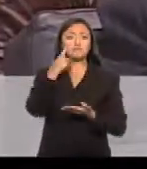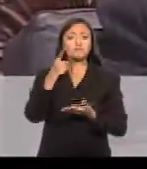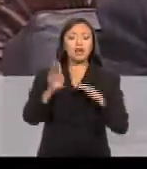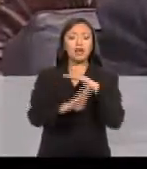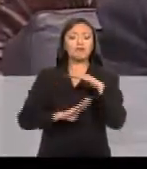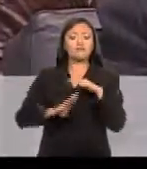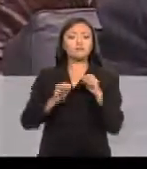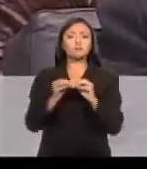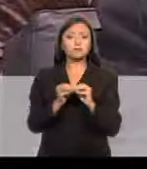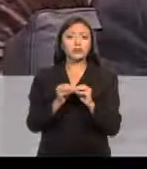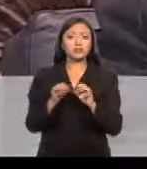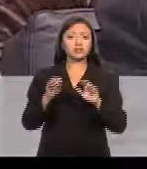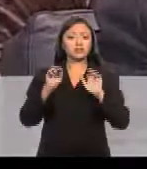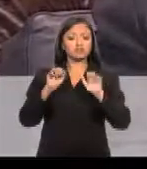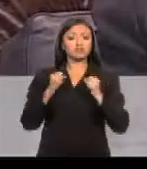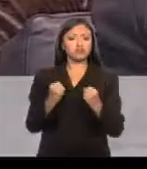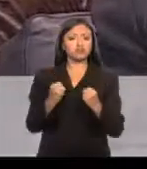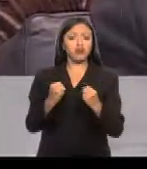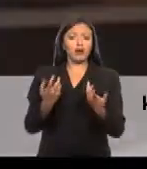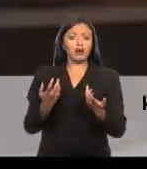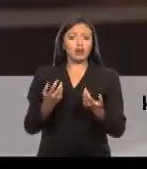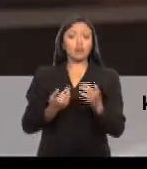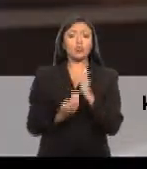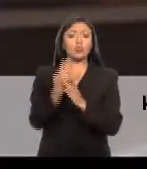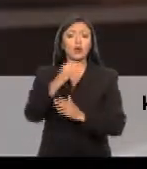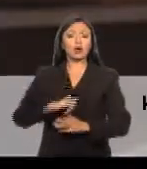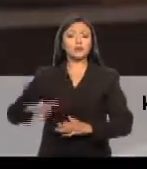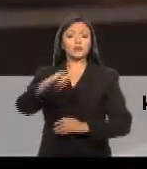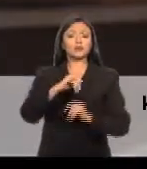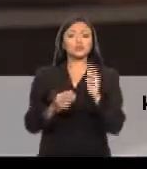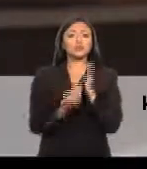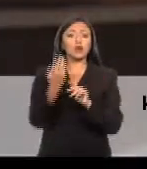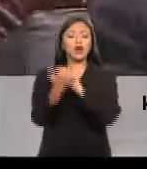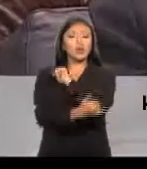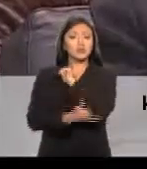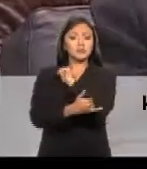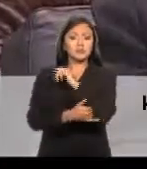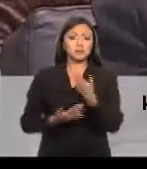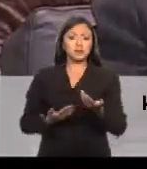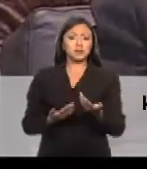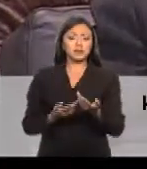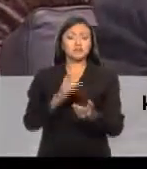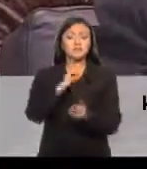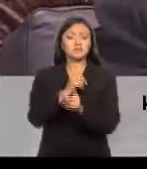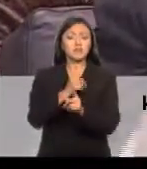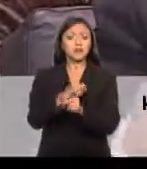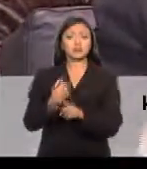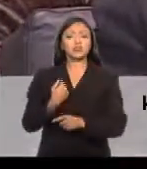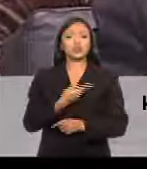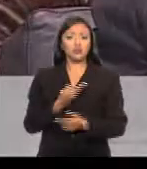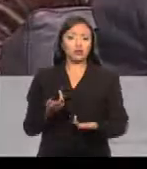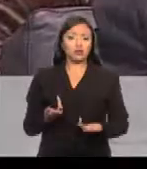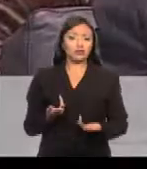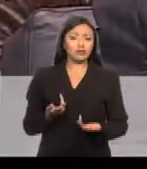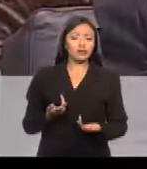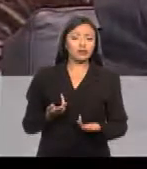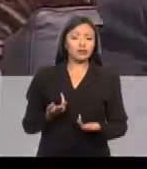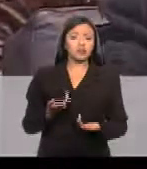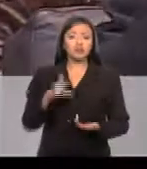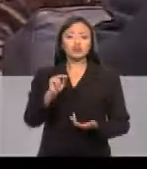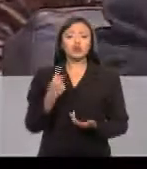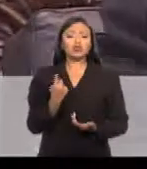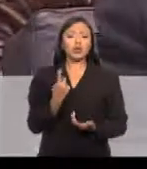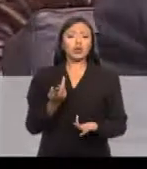para crear bases mucho más sólidas para una nueva democracia, para construir realmente ese nuevo país por el que realmente estamos dispuestos